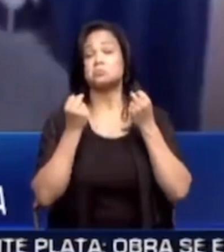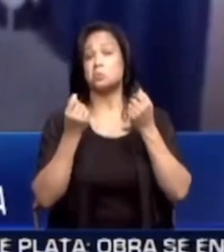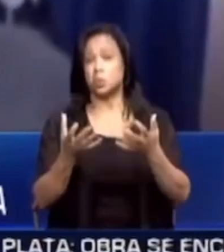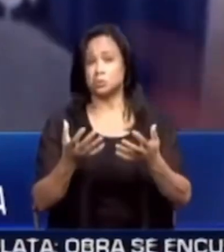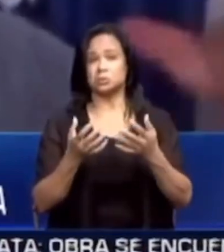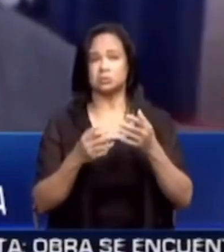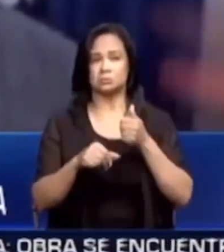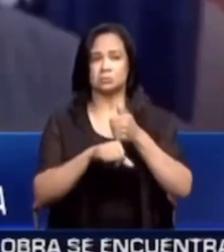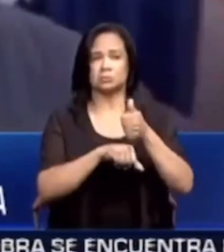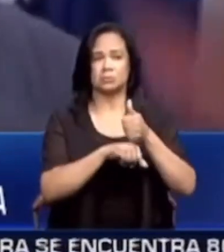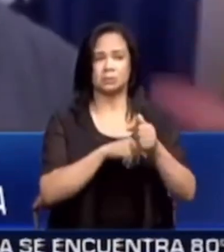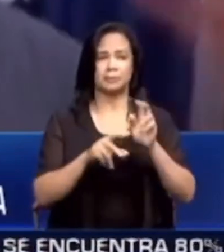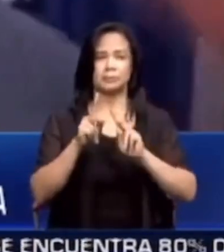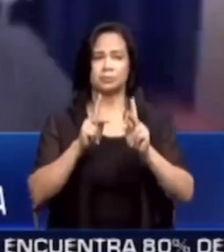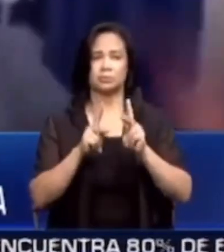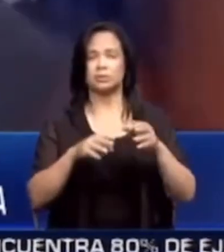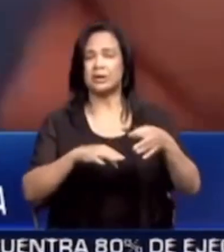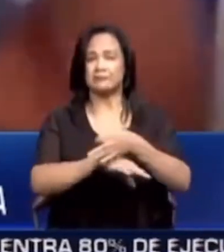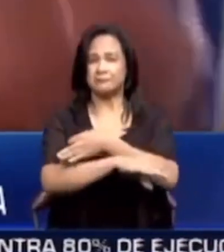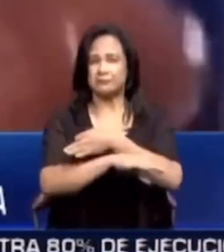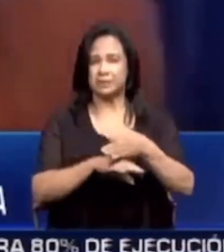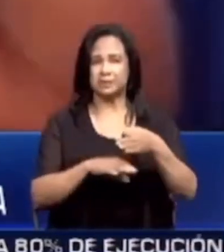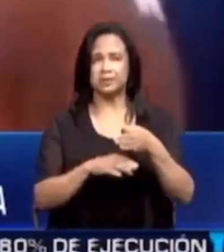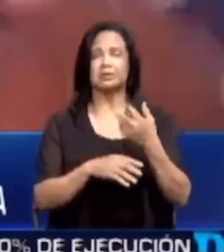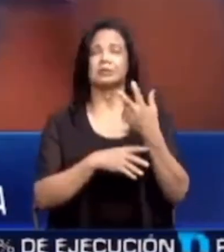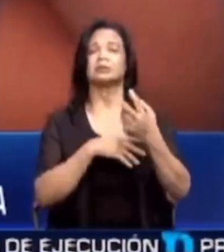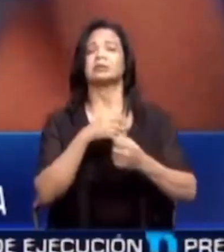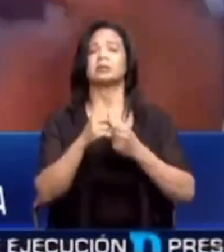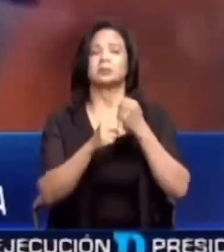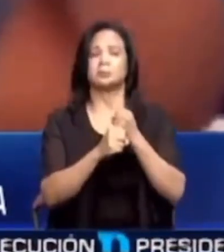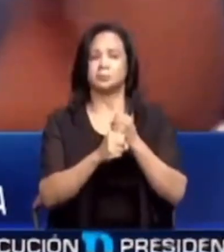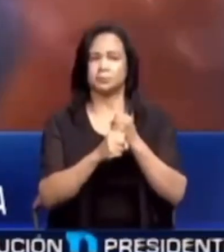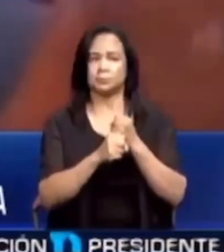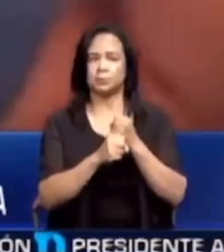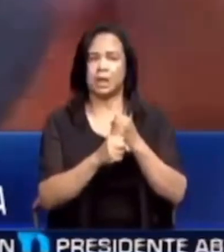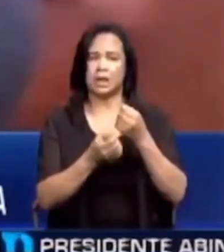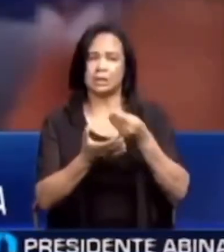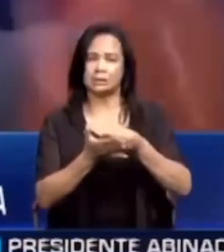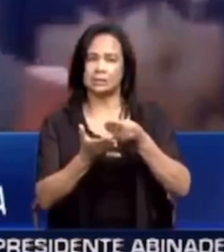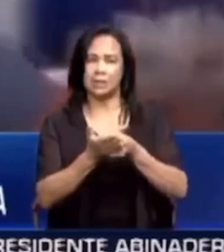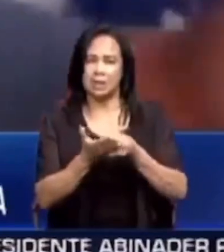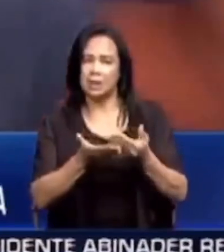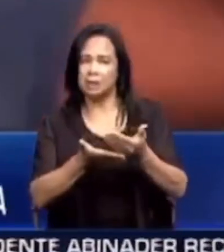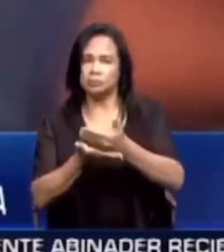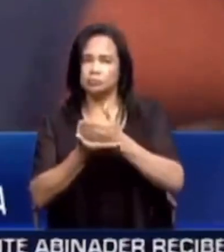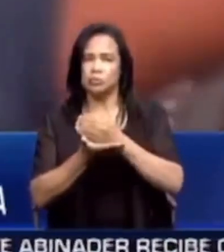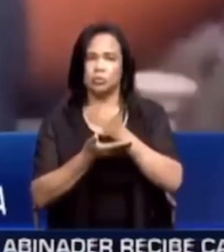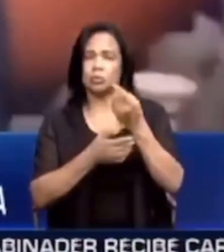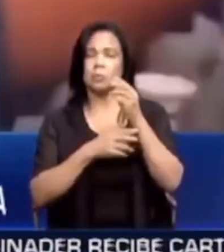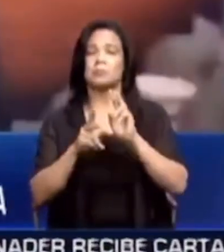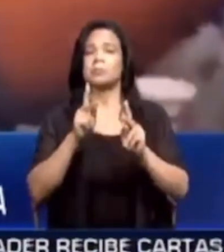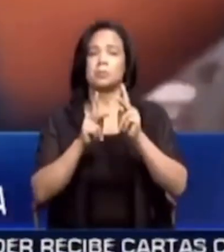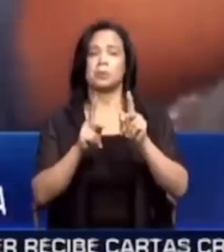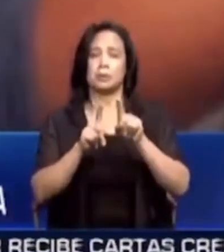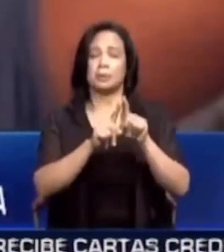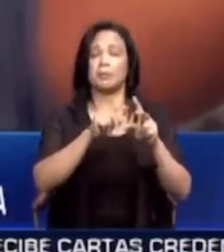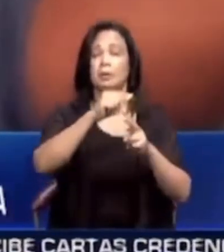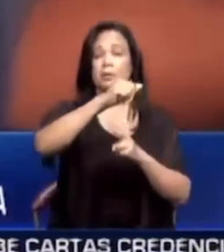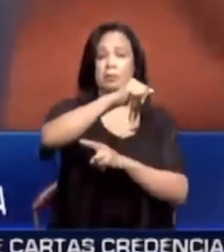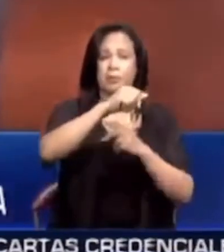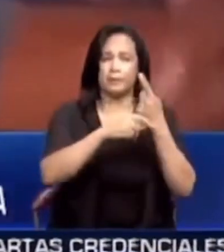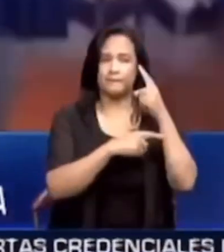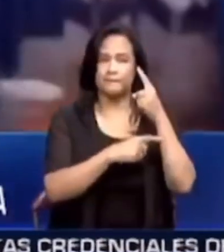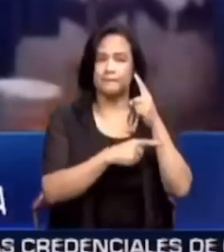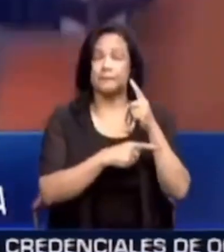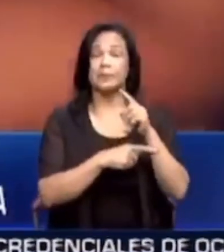porque hay gente que tienen en esta frontera tres años cogiendo cuarto mamando y ponen civil ahí mismo en el mismo puente